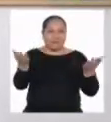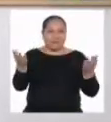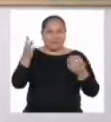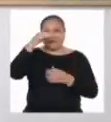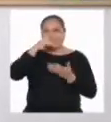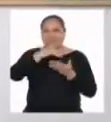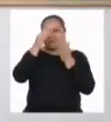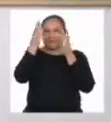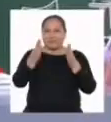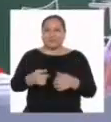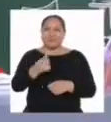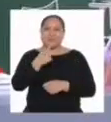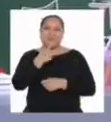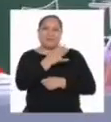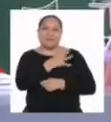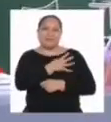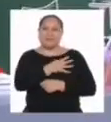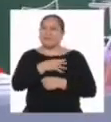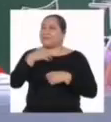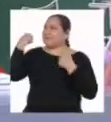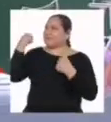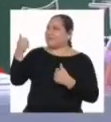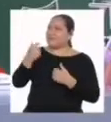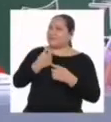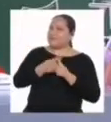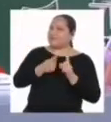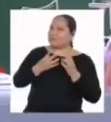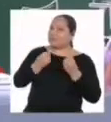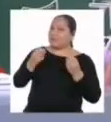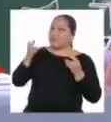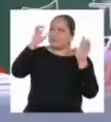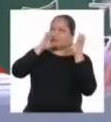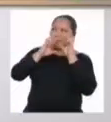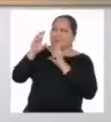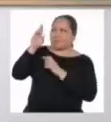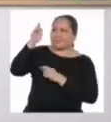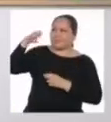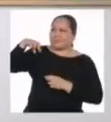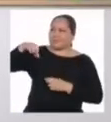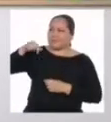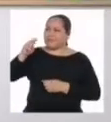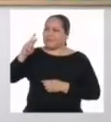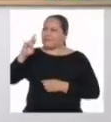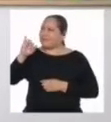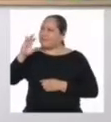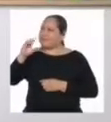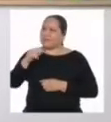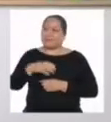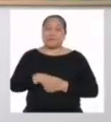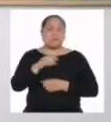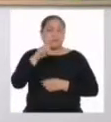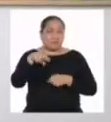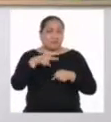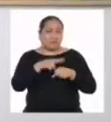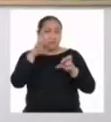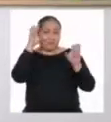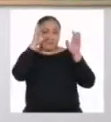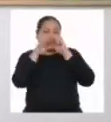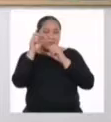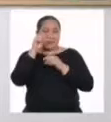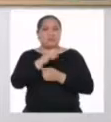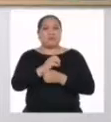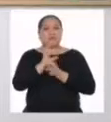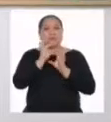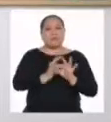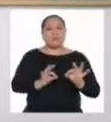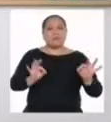alumnas de cuarto de secundaria? Muy bien, pero con muchas dudas, profesora Patricia. Eso es normal. Las dudas forman parte